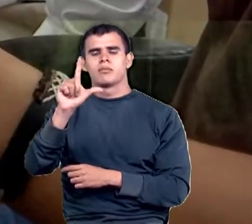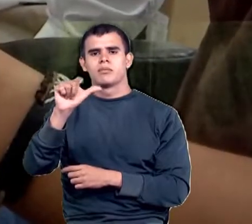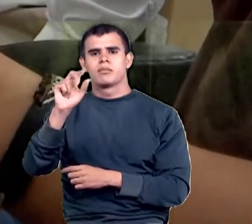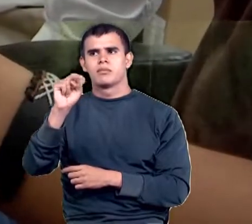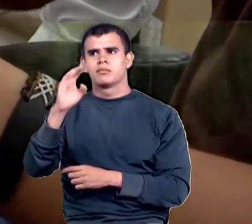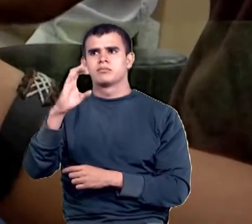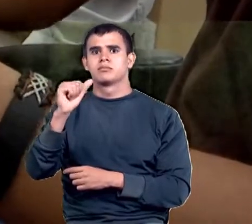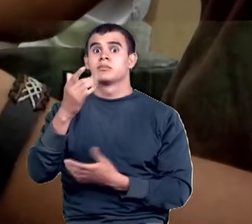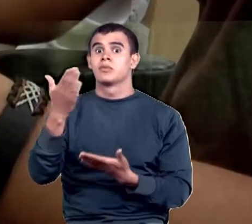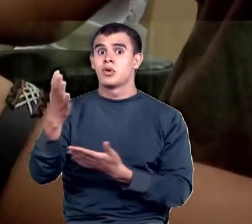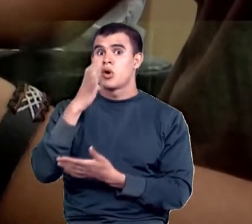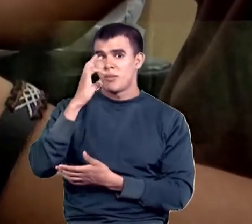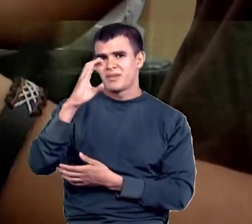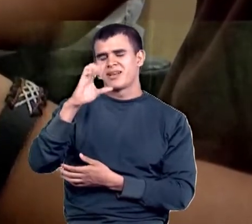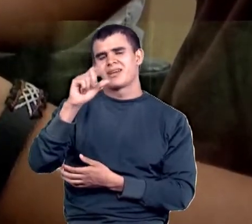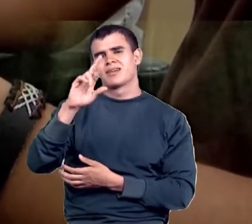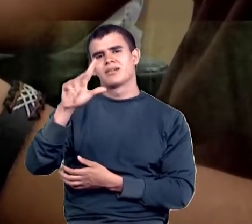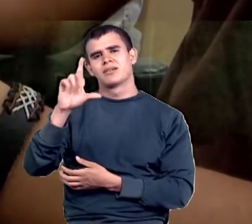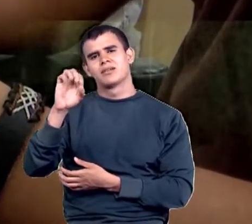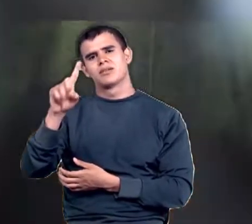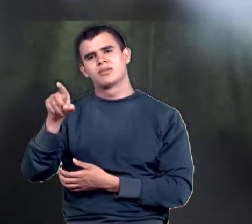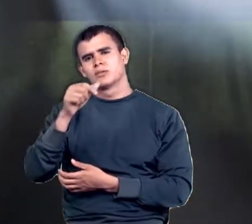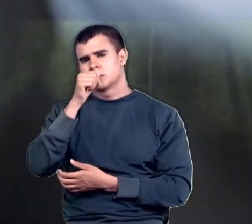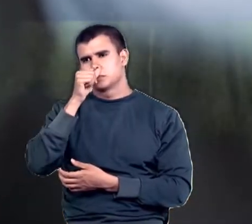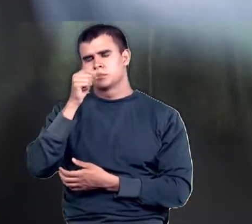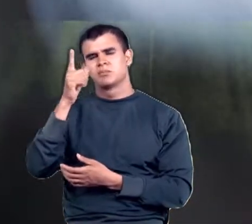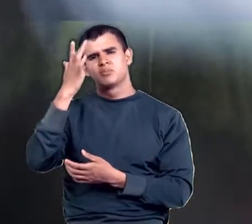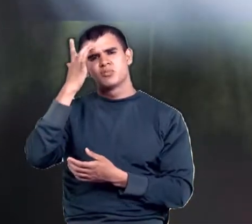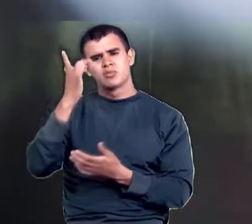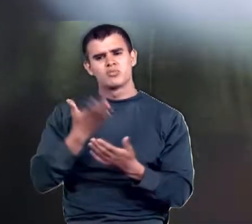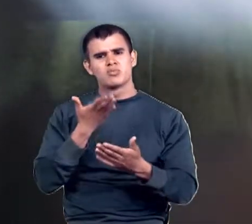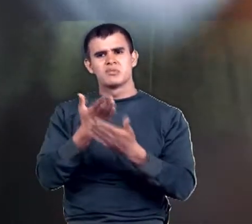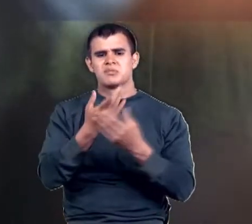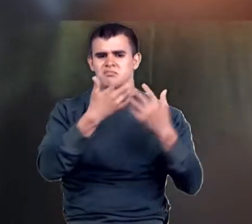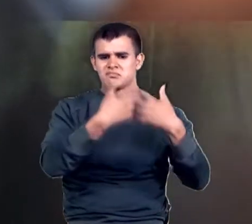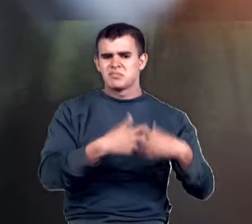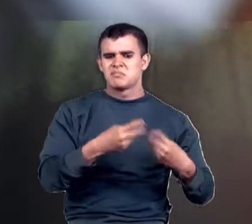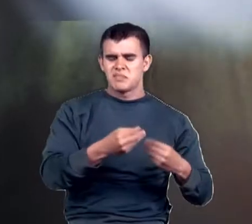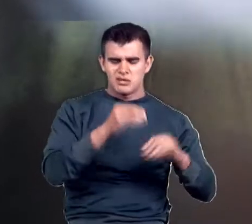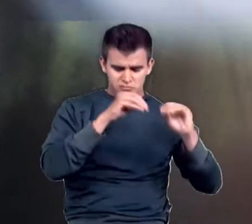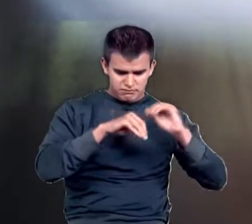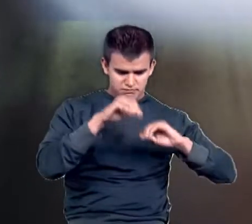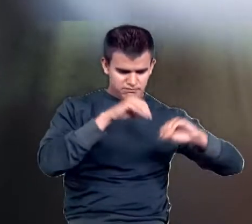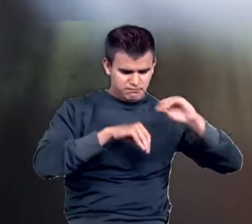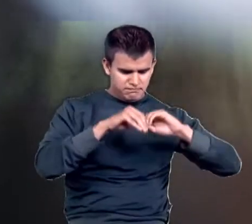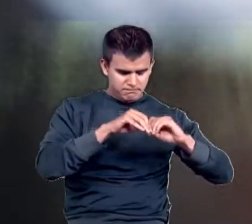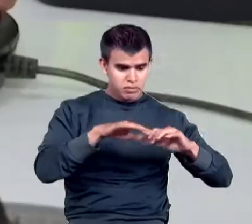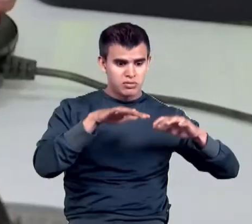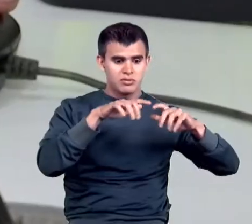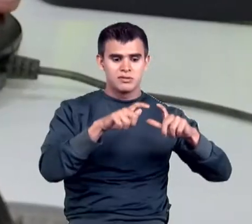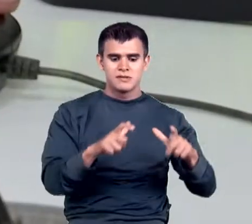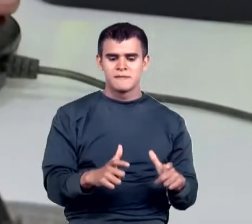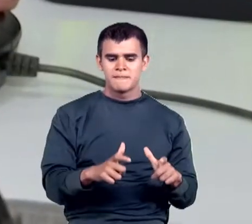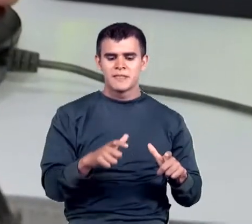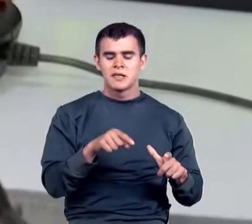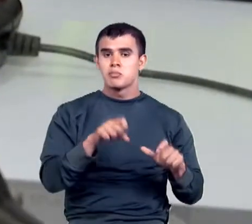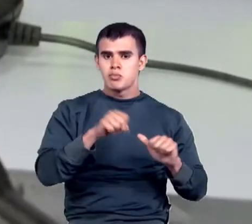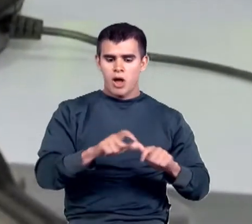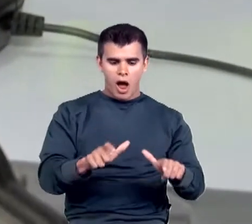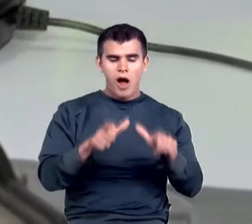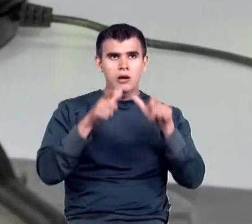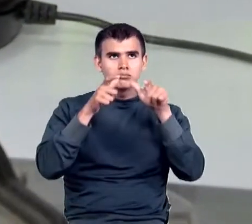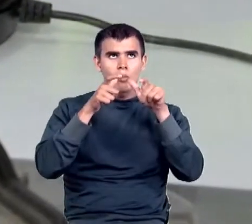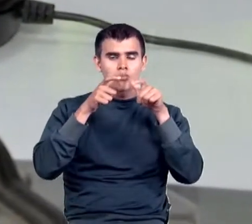Carlos expuso por qué él, junto a su equipo de trabajo, se arriesgaron a crear una máquina que elaborara platos comestibles, mientras que